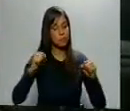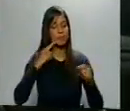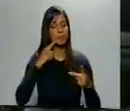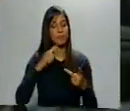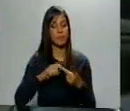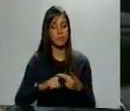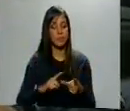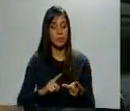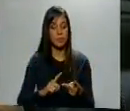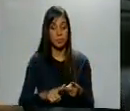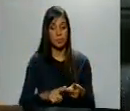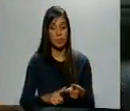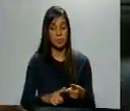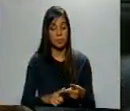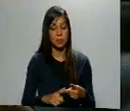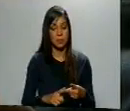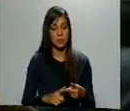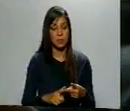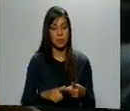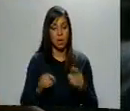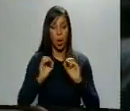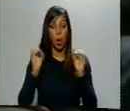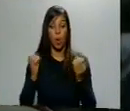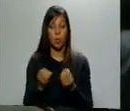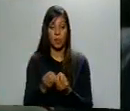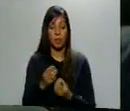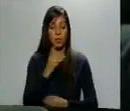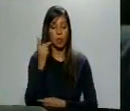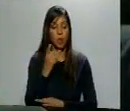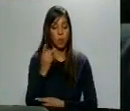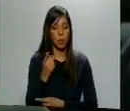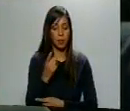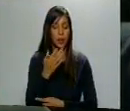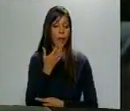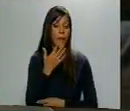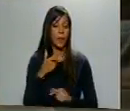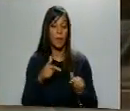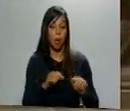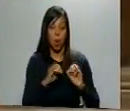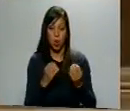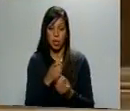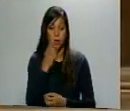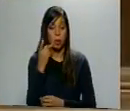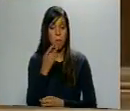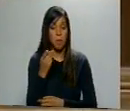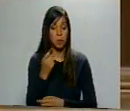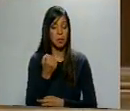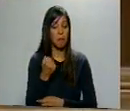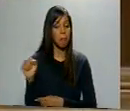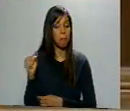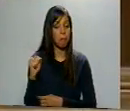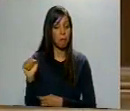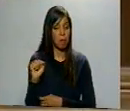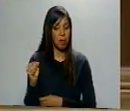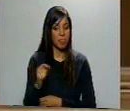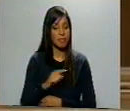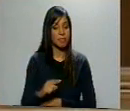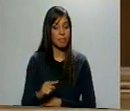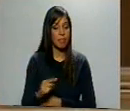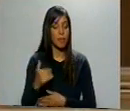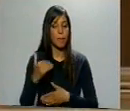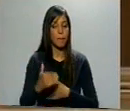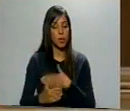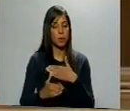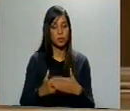Segundo, las organizaciones con fines políticos que no cumplan con la disposición anterior deberán realizar el proceso